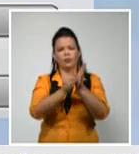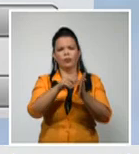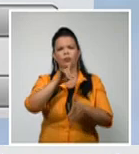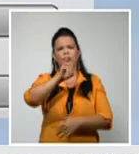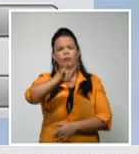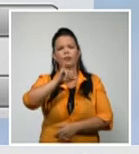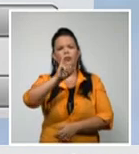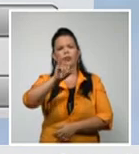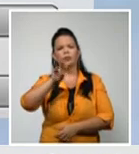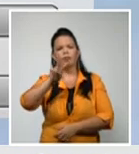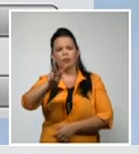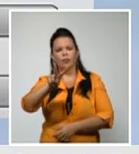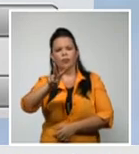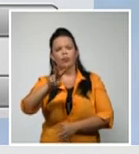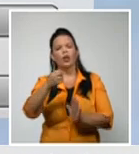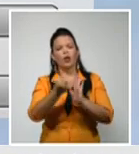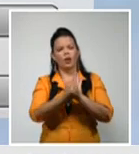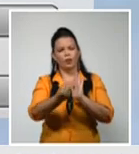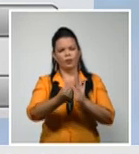50.512.962 confirmados.